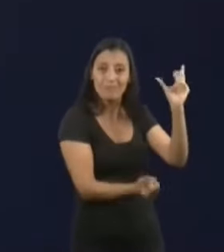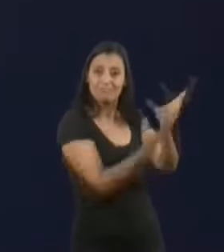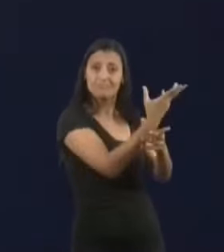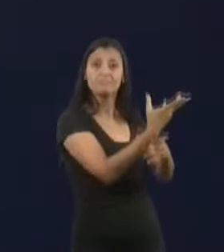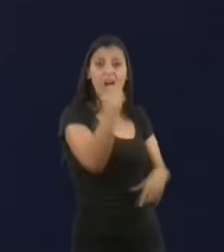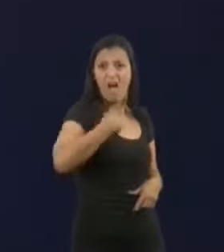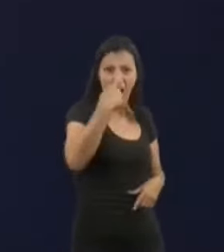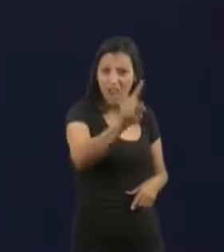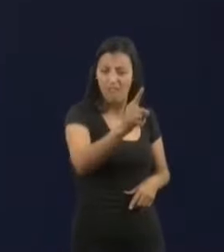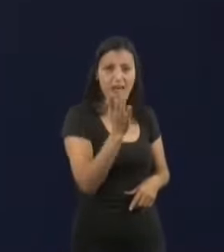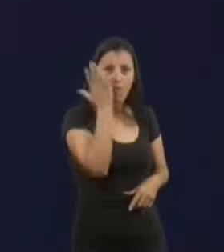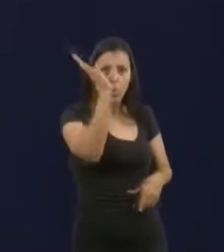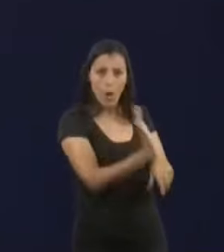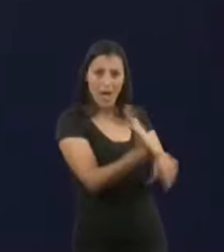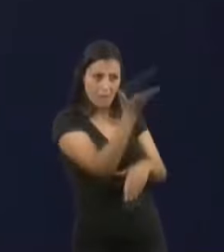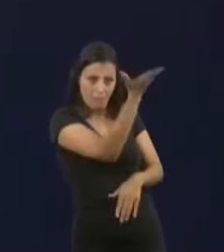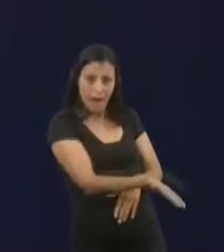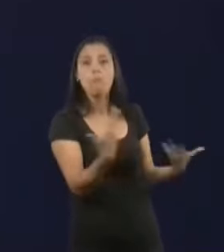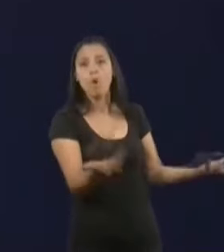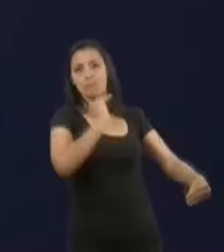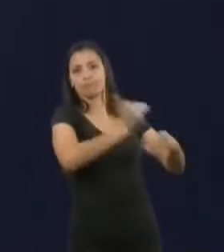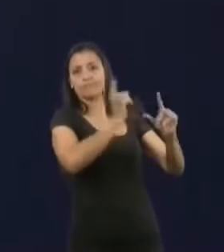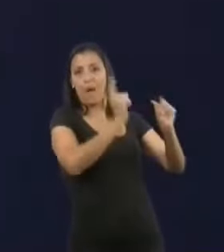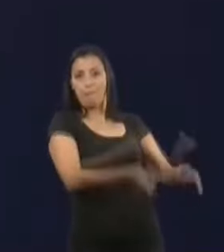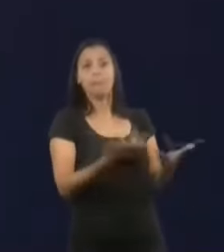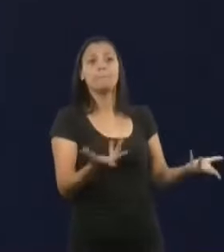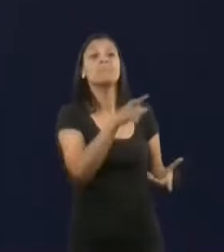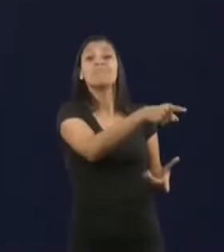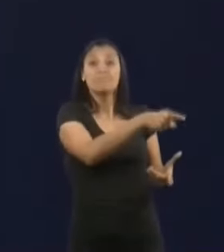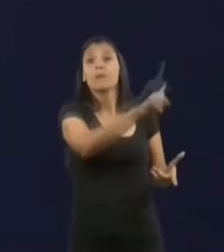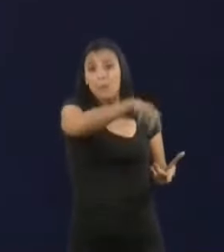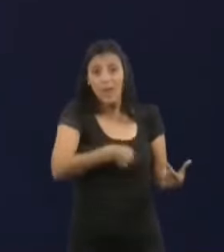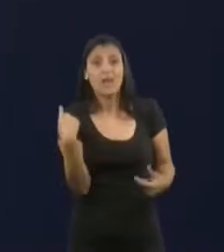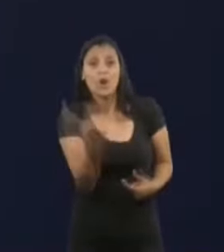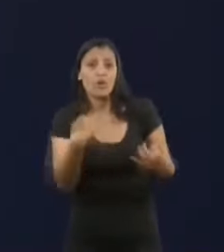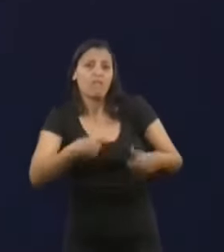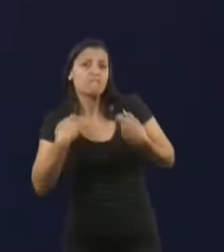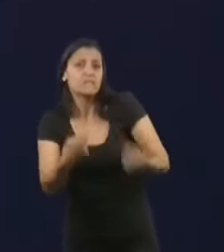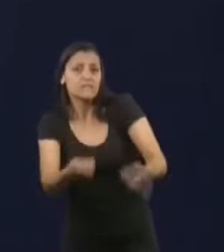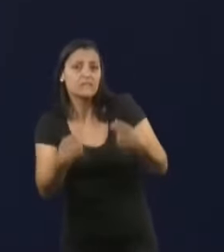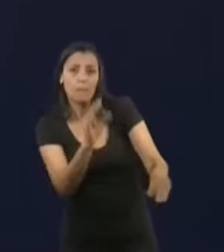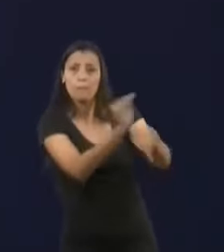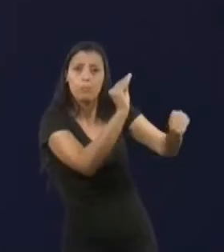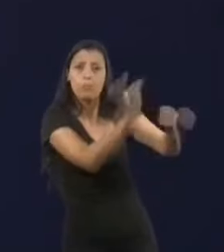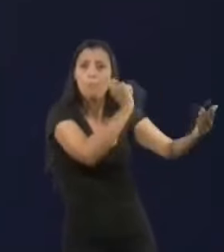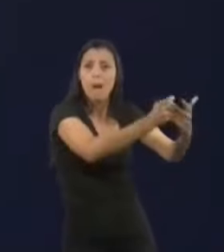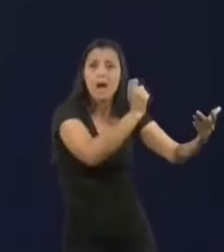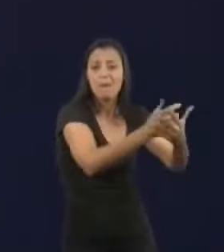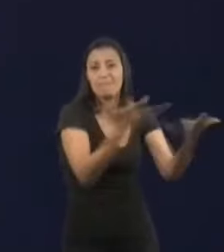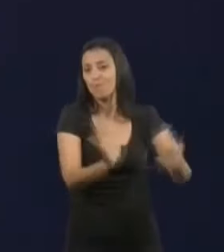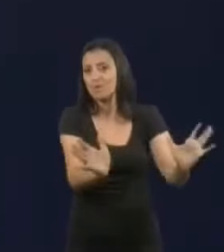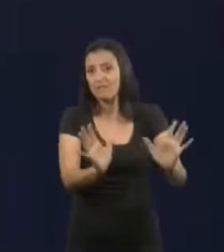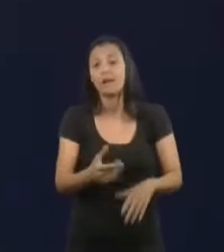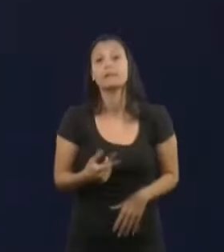creado generando también lógicamente desgastes administrativos innecesarios durante la